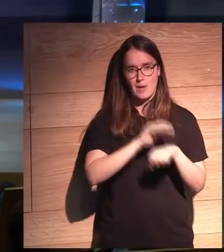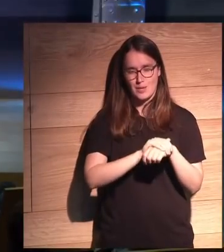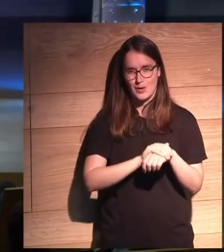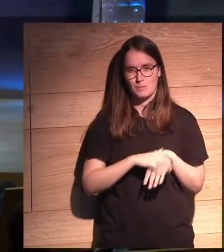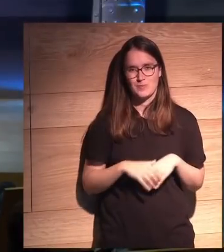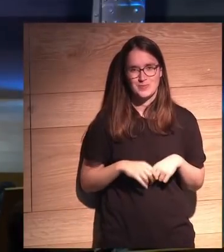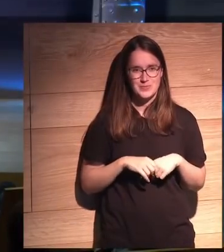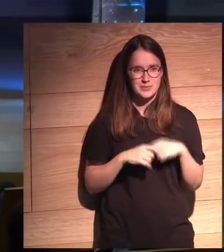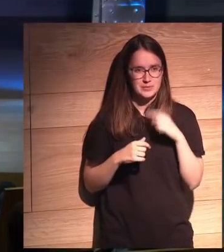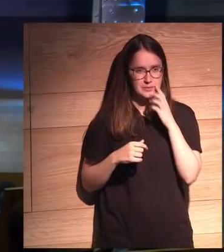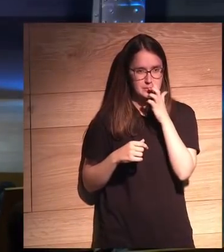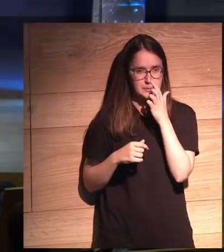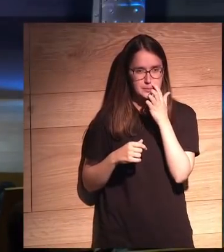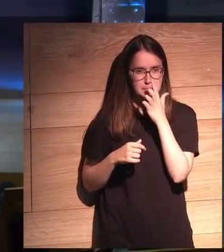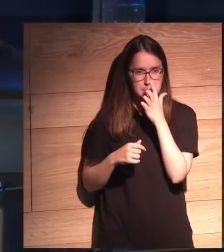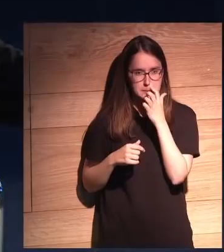más.